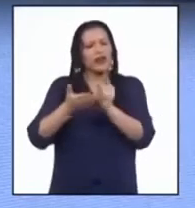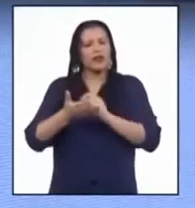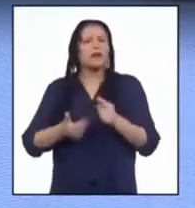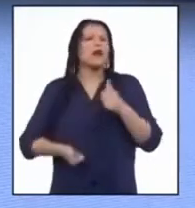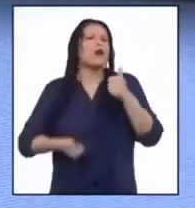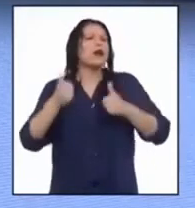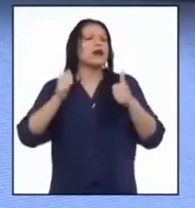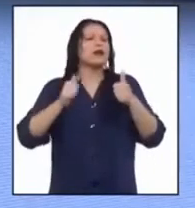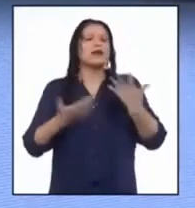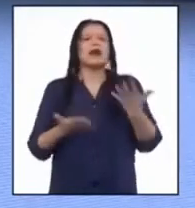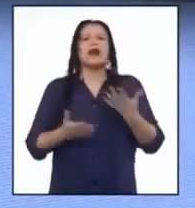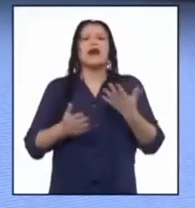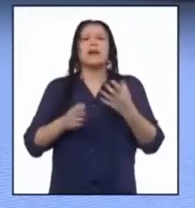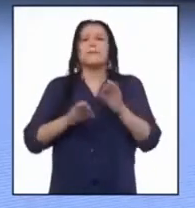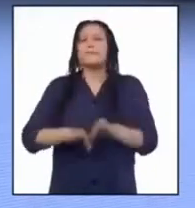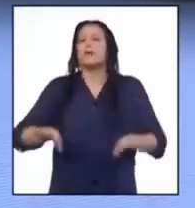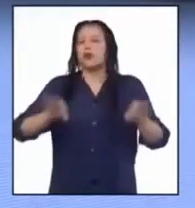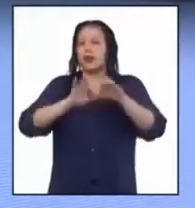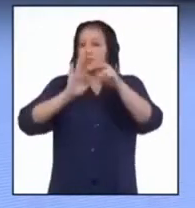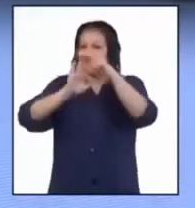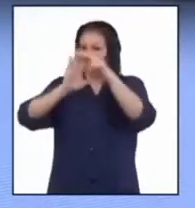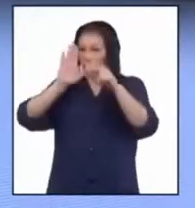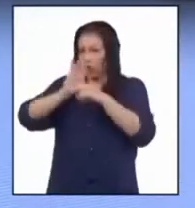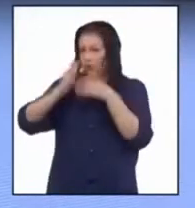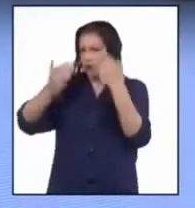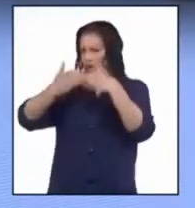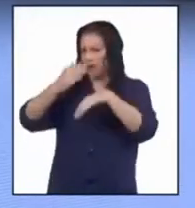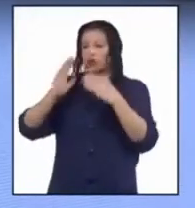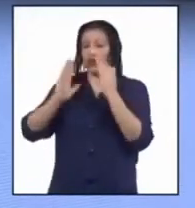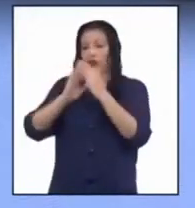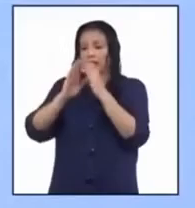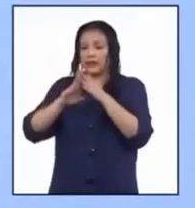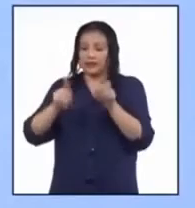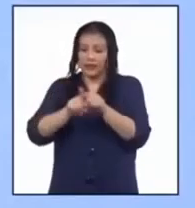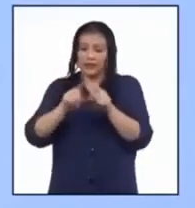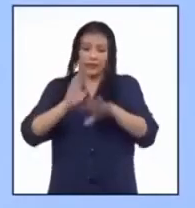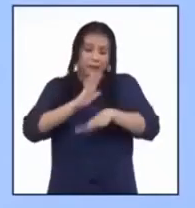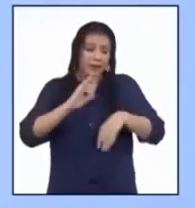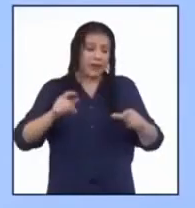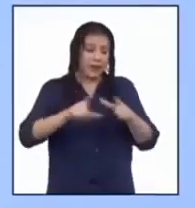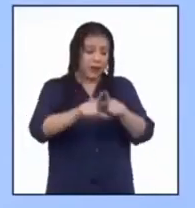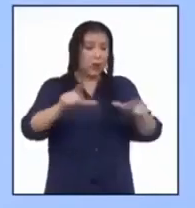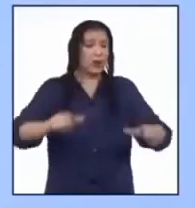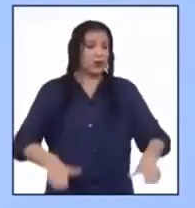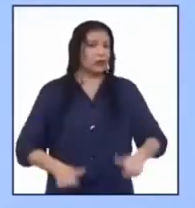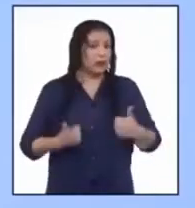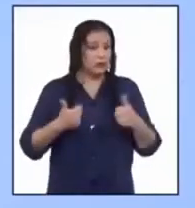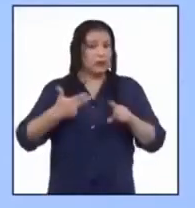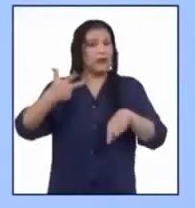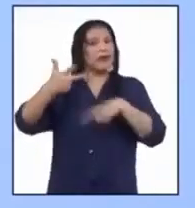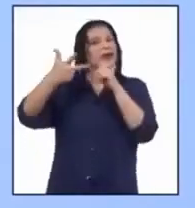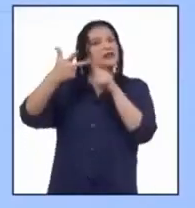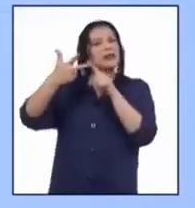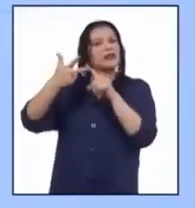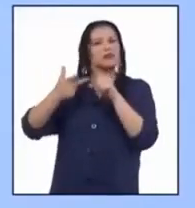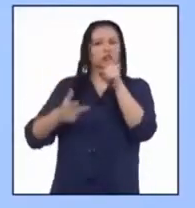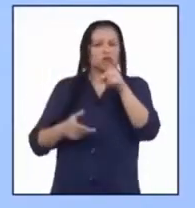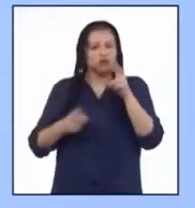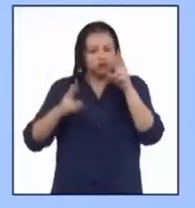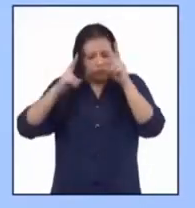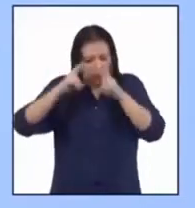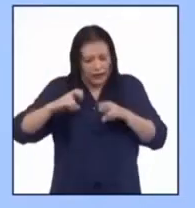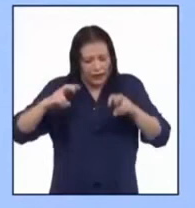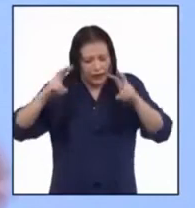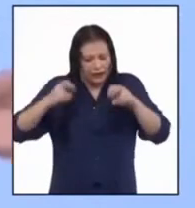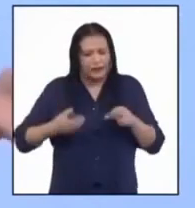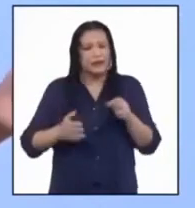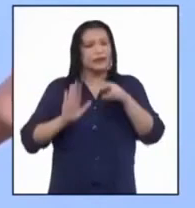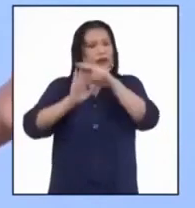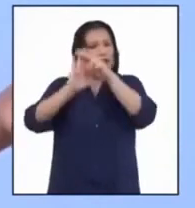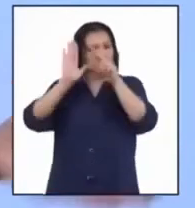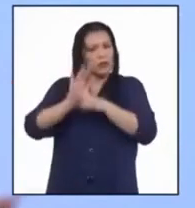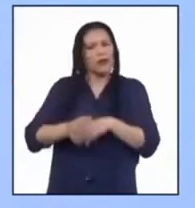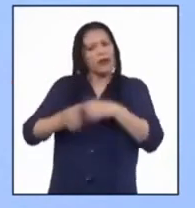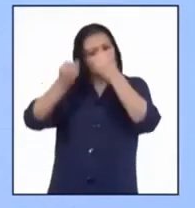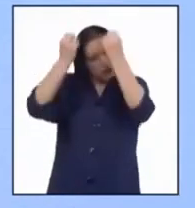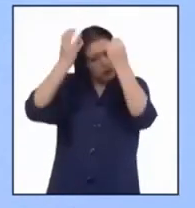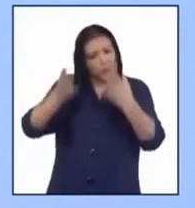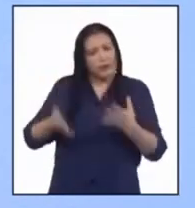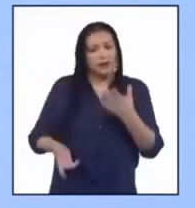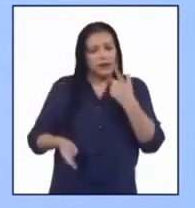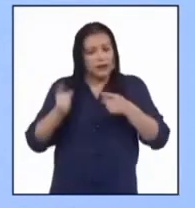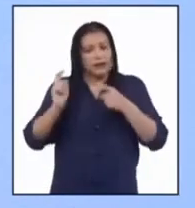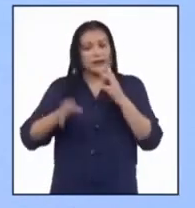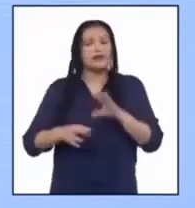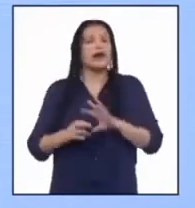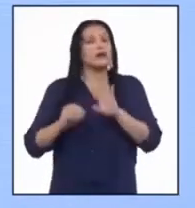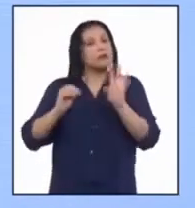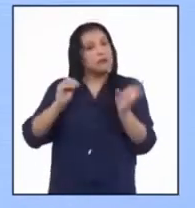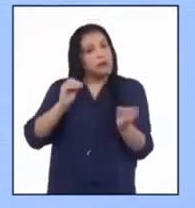principales normas de convivencia que existen en tu casa y en tu localidad. 3. Evalúa si estas se cumplen y si están contribuyendo con